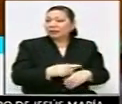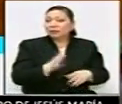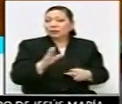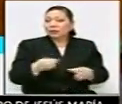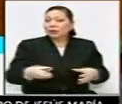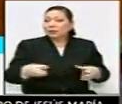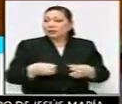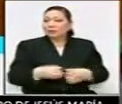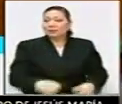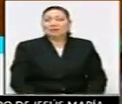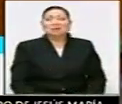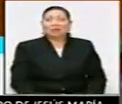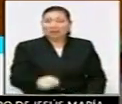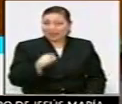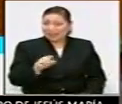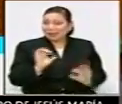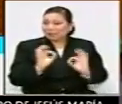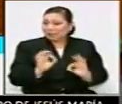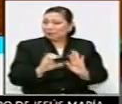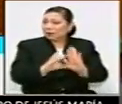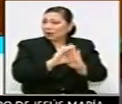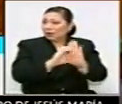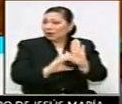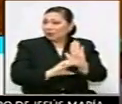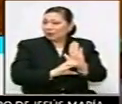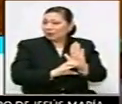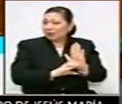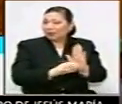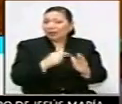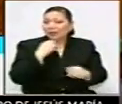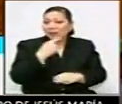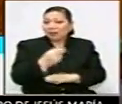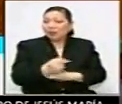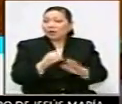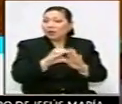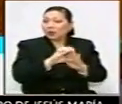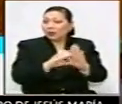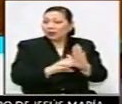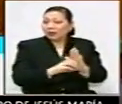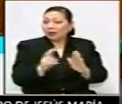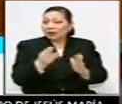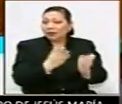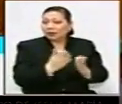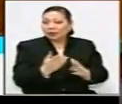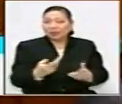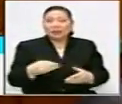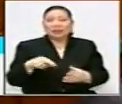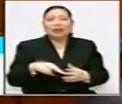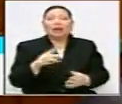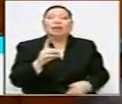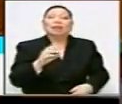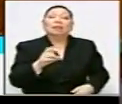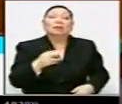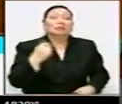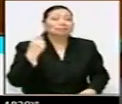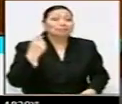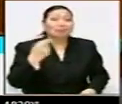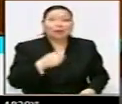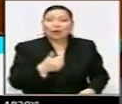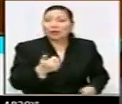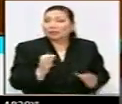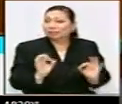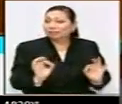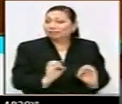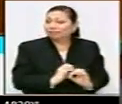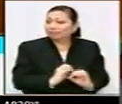comisión. Esta misma constitución ya refiere en las acusaciones constitucionales criminales contra los diputados, no entenderá otro juzgado